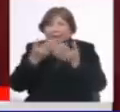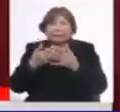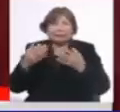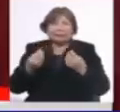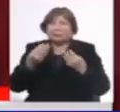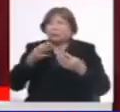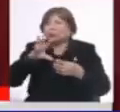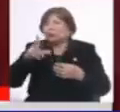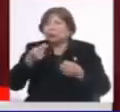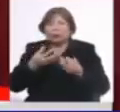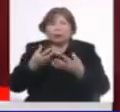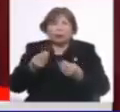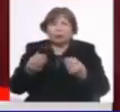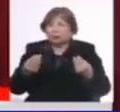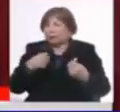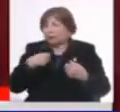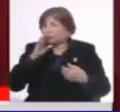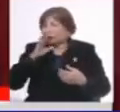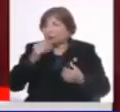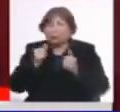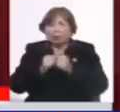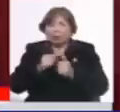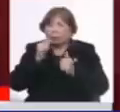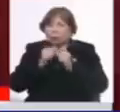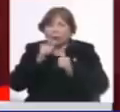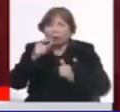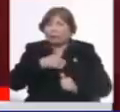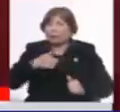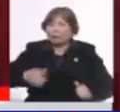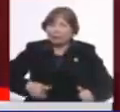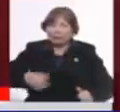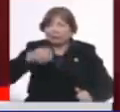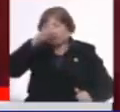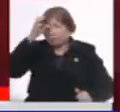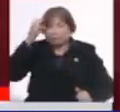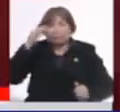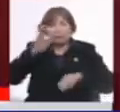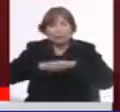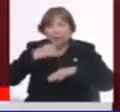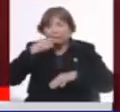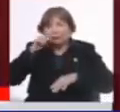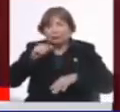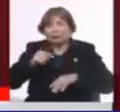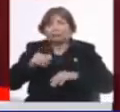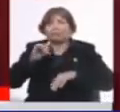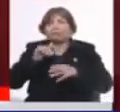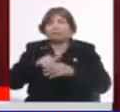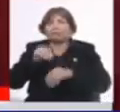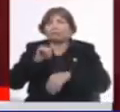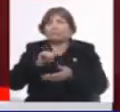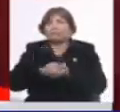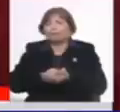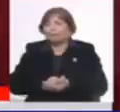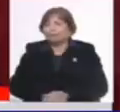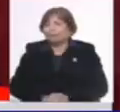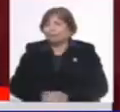de la inseguridad ciudadana. Yo he hablado, ¿no?, con el presidente de la República sobre esto, en que con